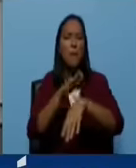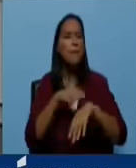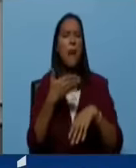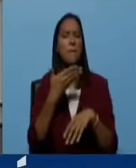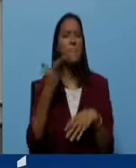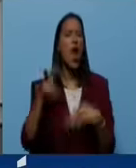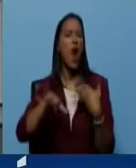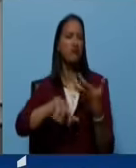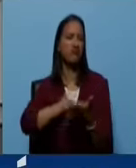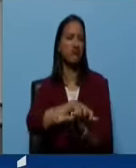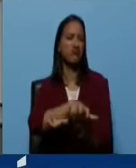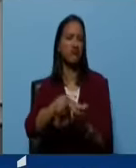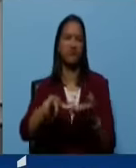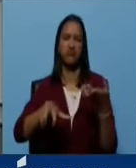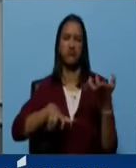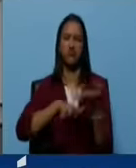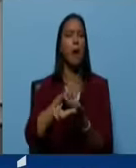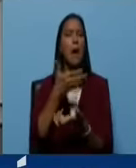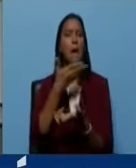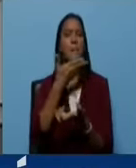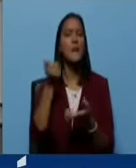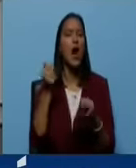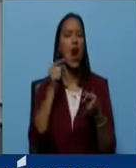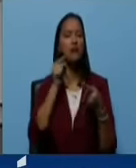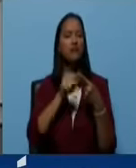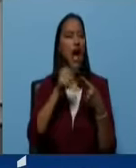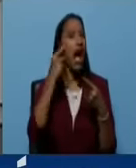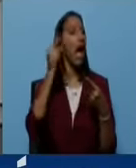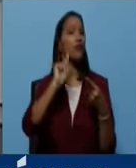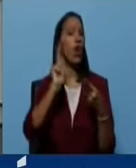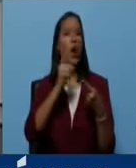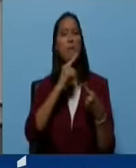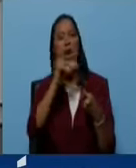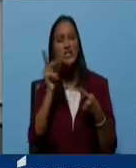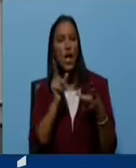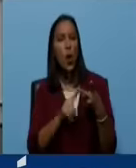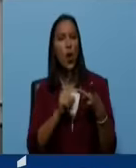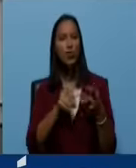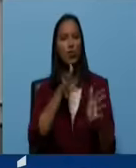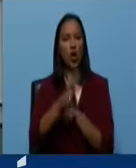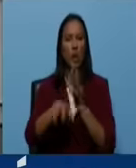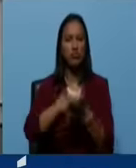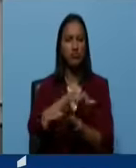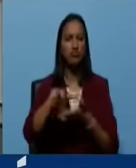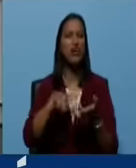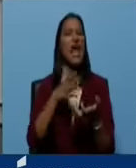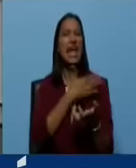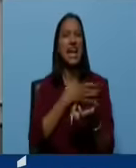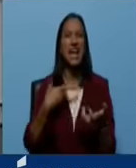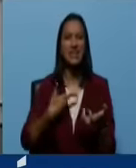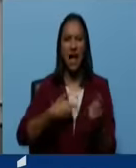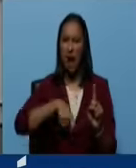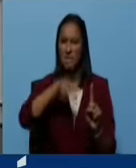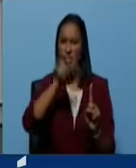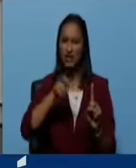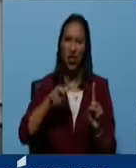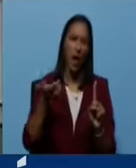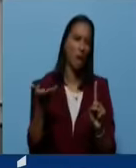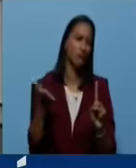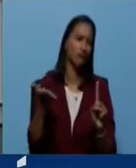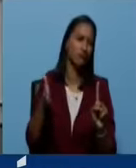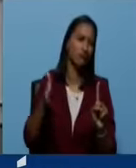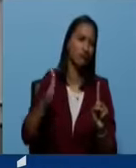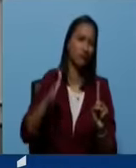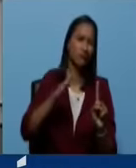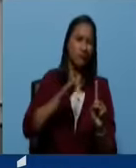desestabilización, procurando por esta vía causar un baño de sangre en nuestro país. Incluso lo hemos